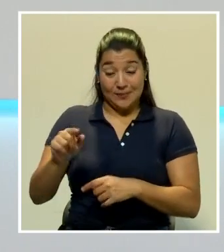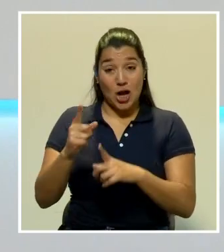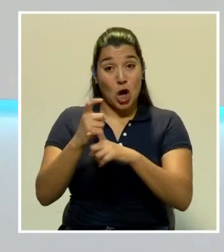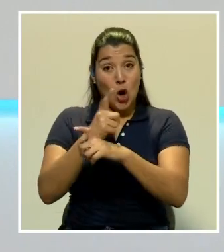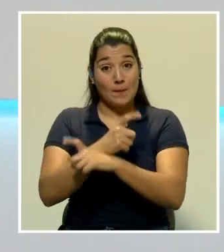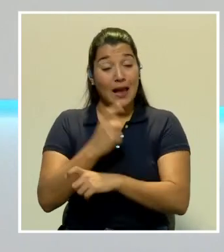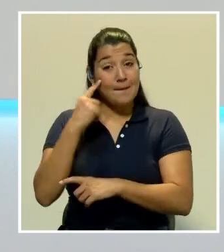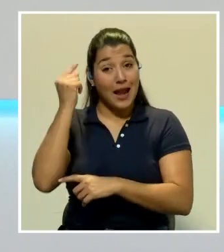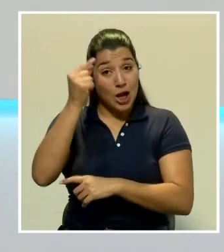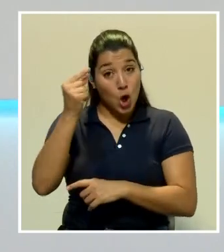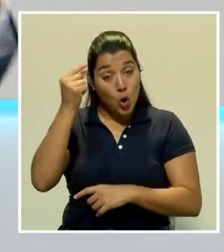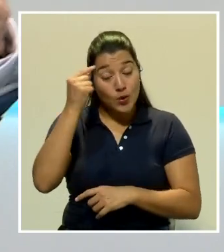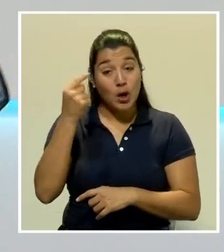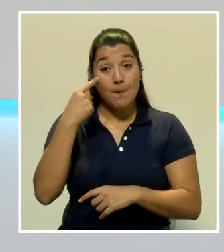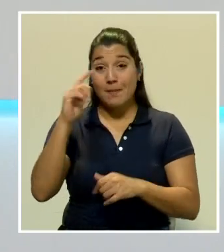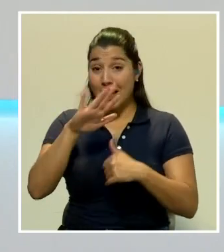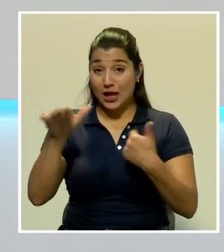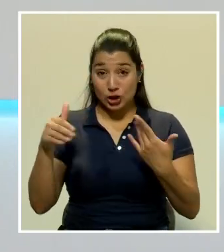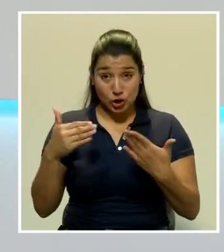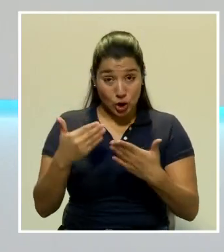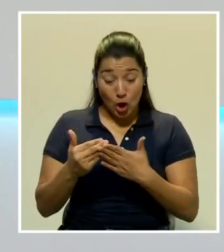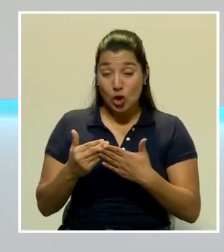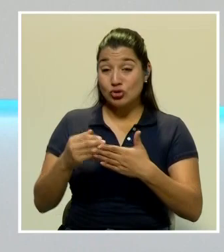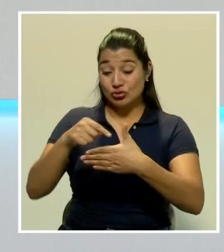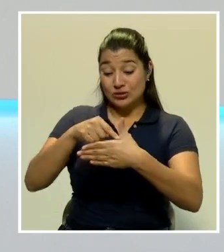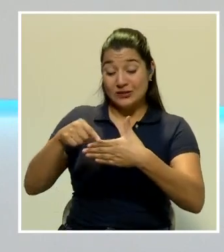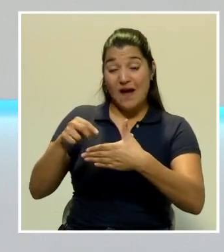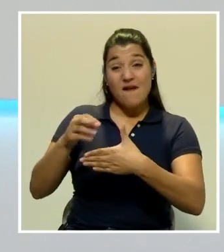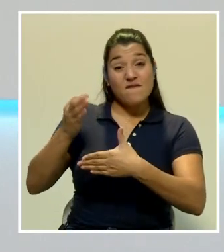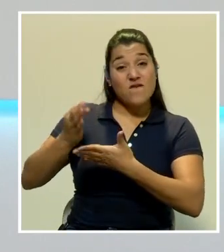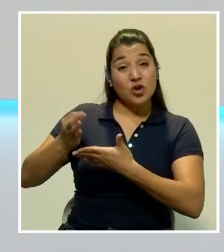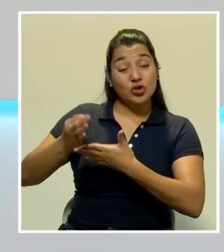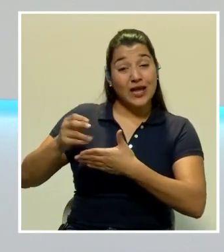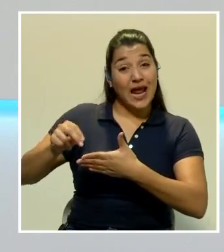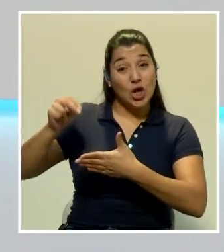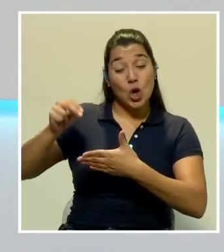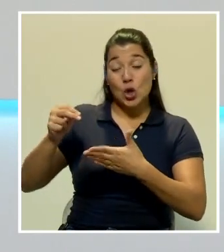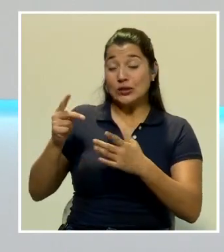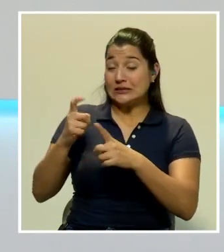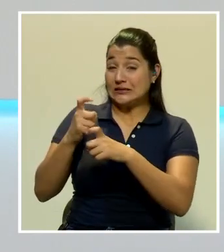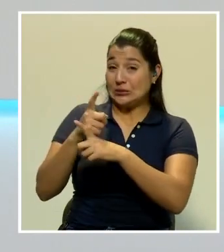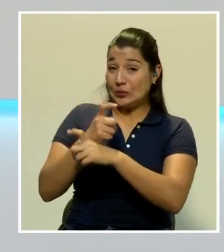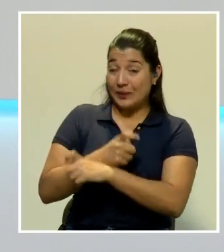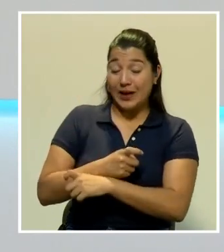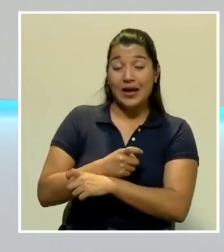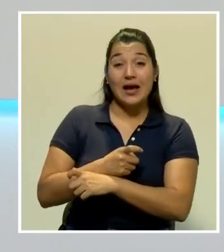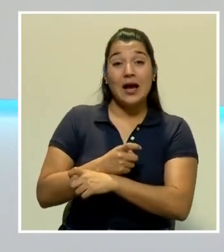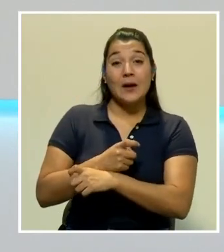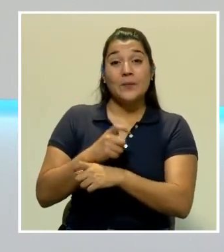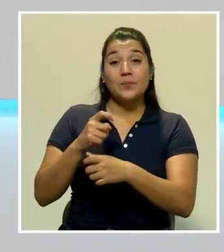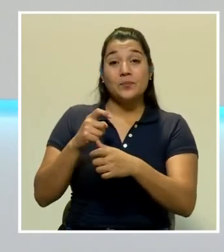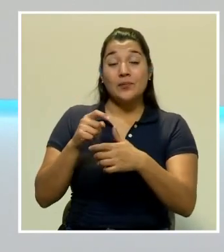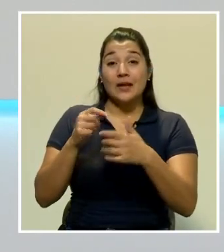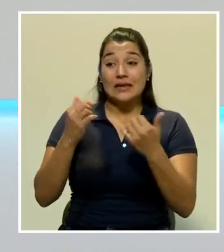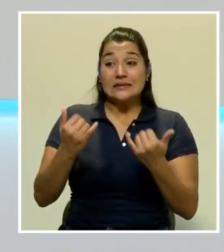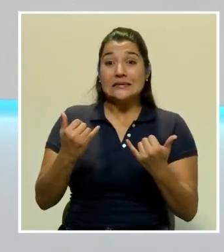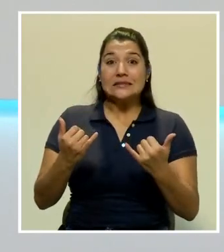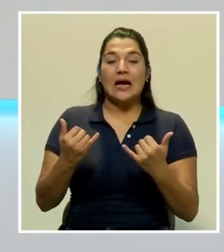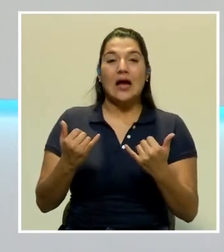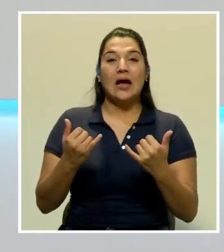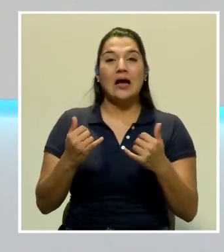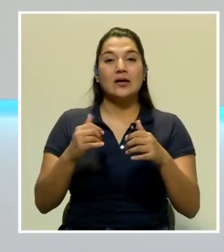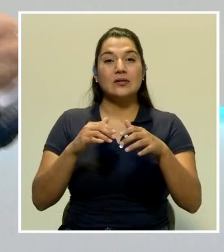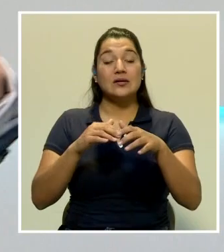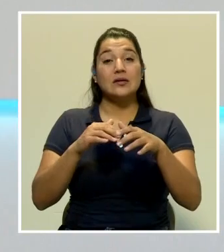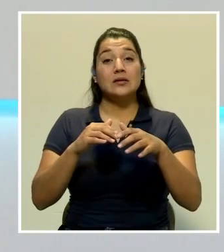gobierno, para todos. La frontera norte muy compleja, se está descomprimiendo ya el transporte de mercadería por la